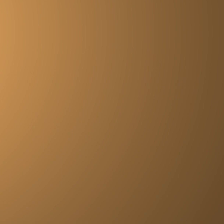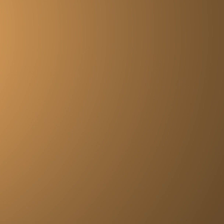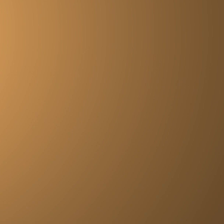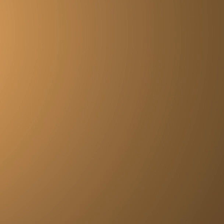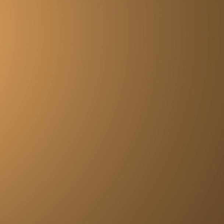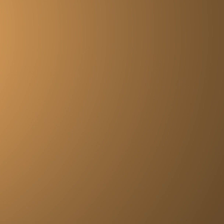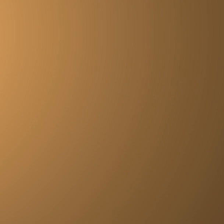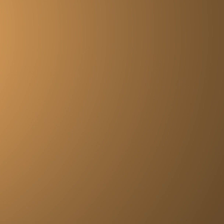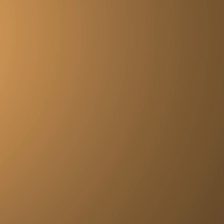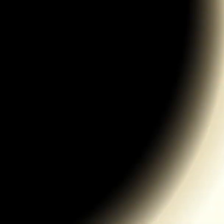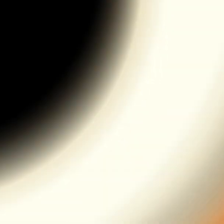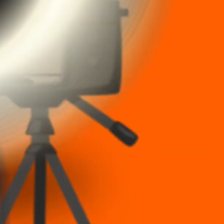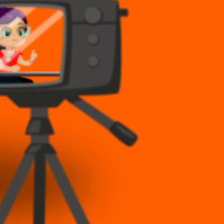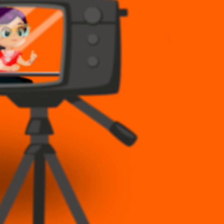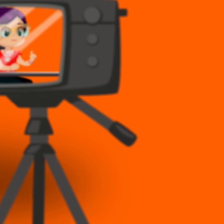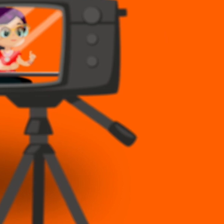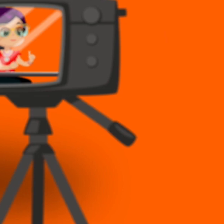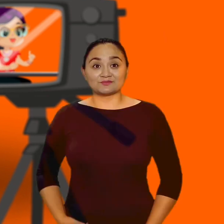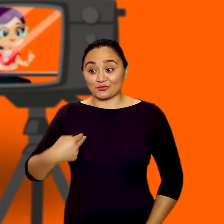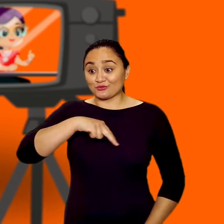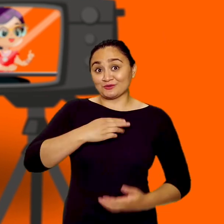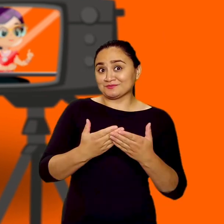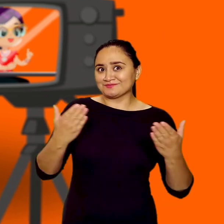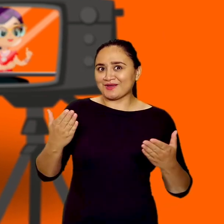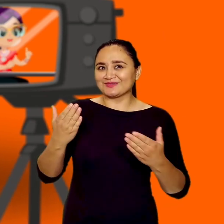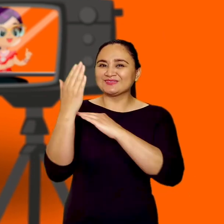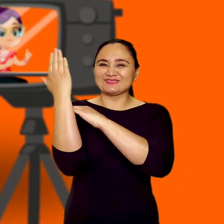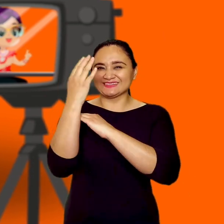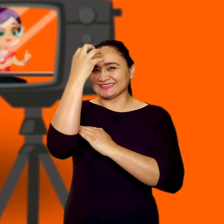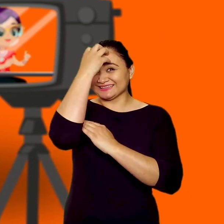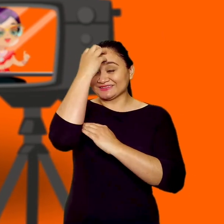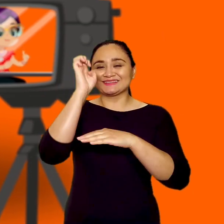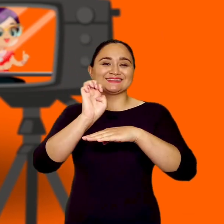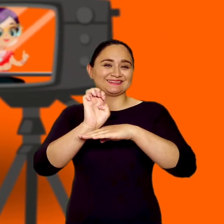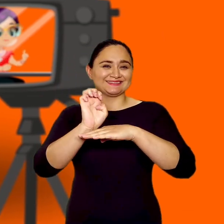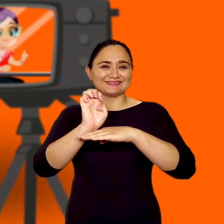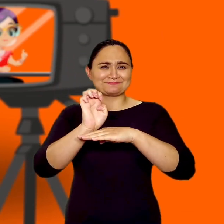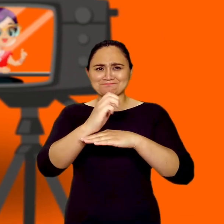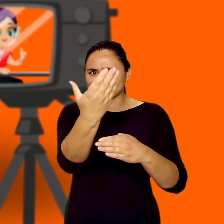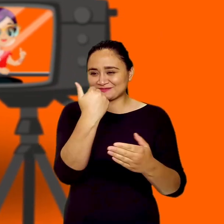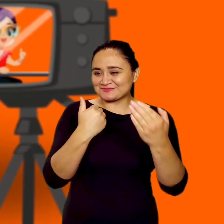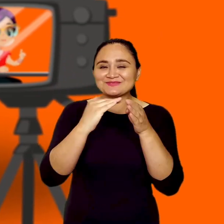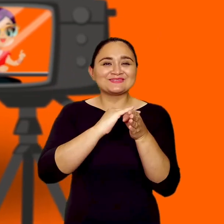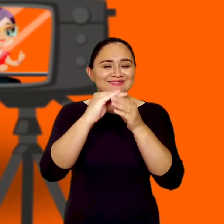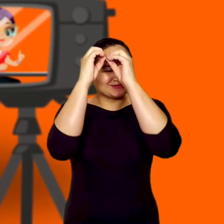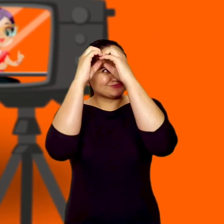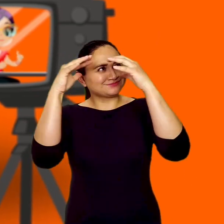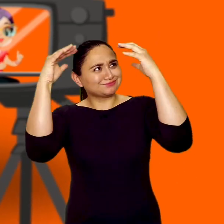Somos la televisión educativa del Ecuador.